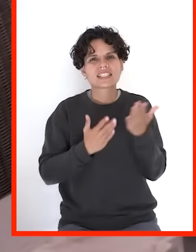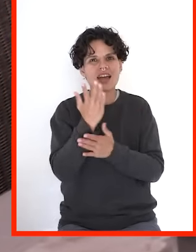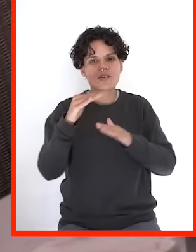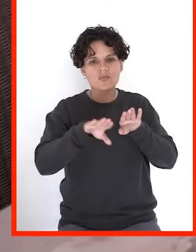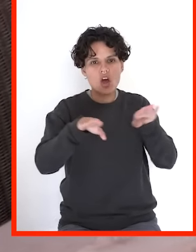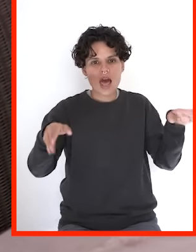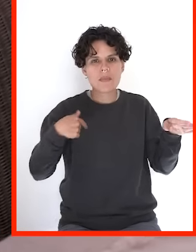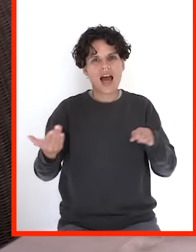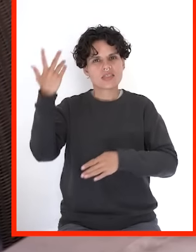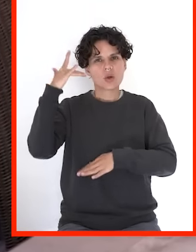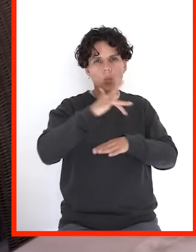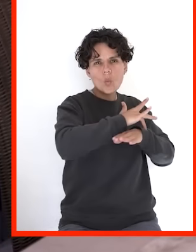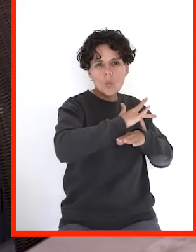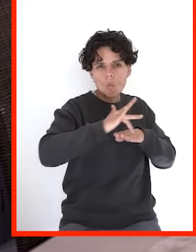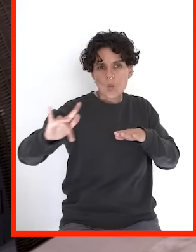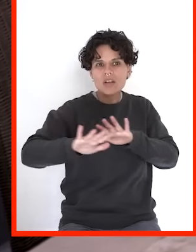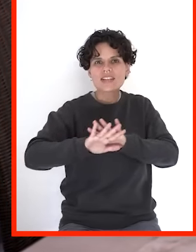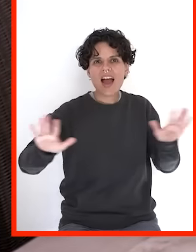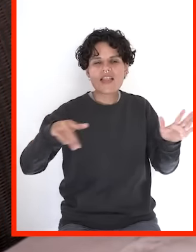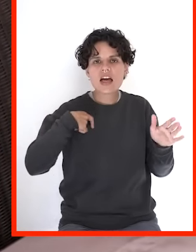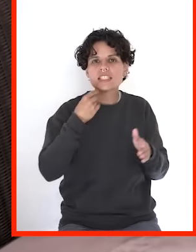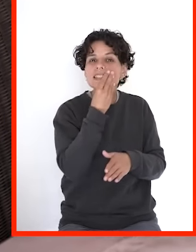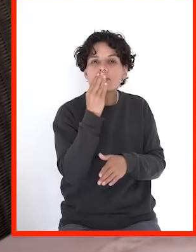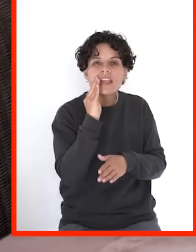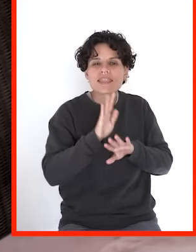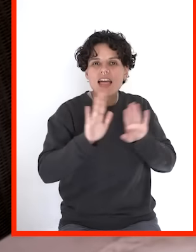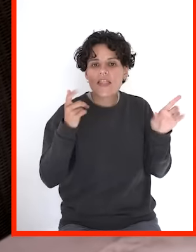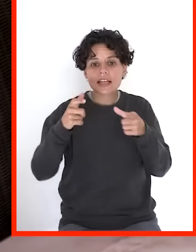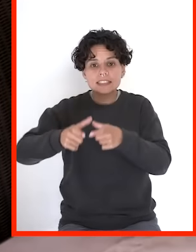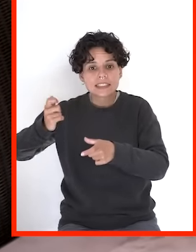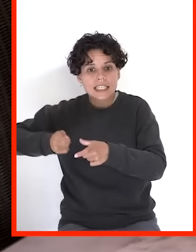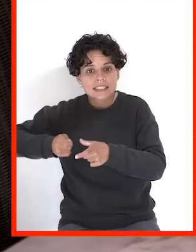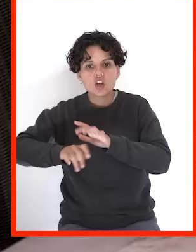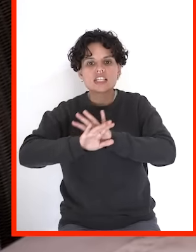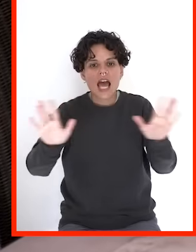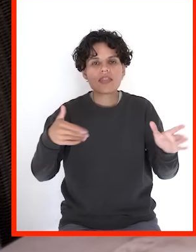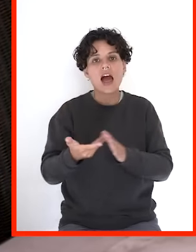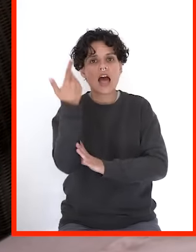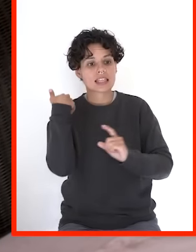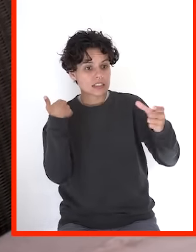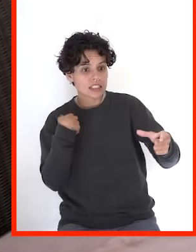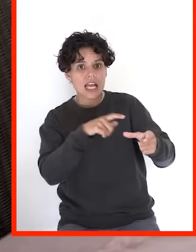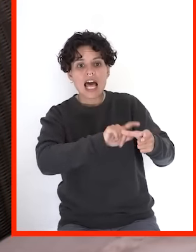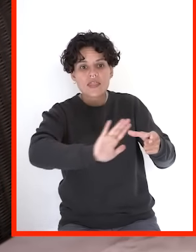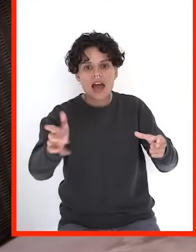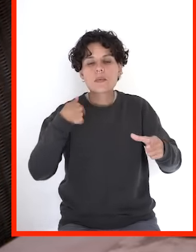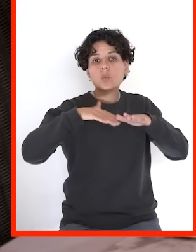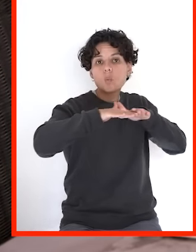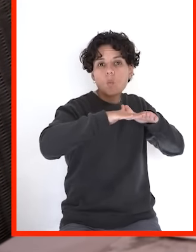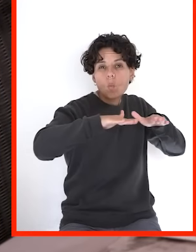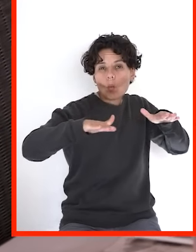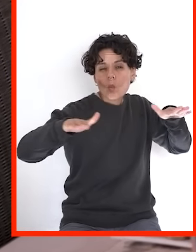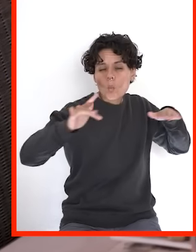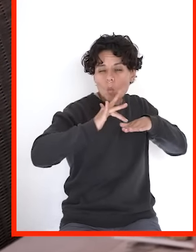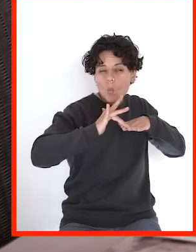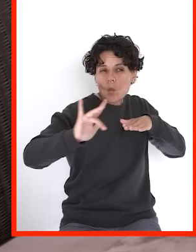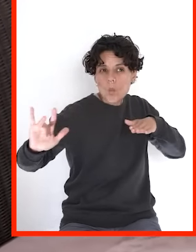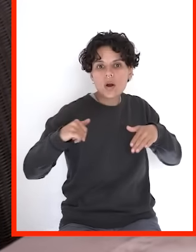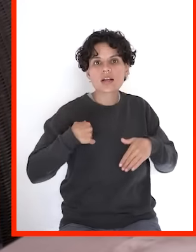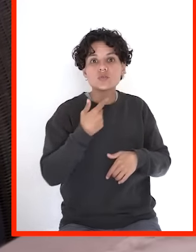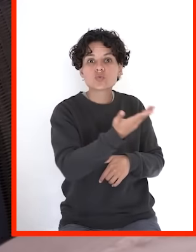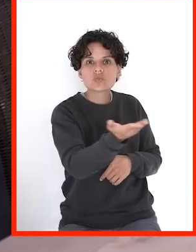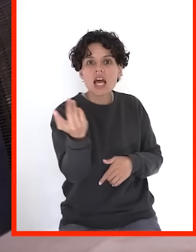weón, pero con nada, ni siquiera con una servilleta, ni con un cenicero, o sea, ni este cenicero está con la mesa pelada, nada. Oye, hoy